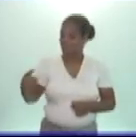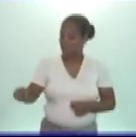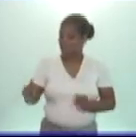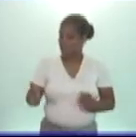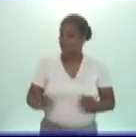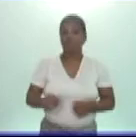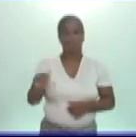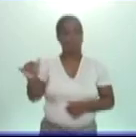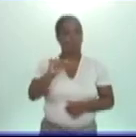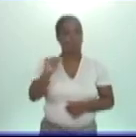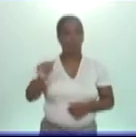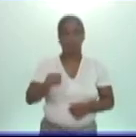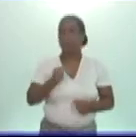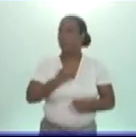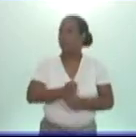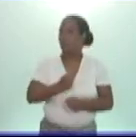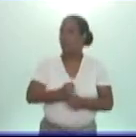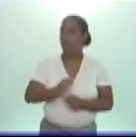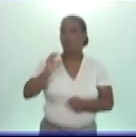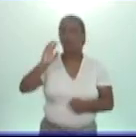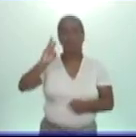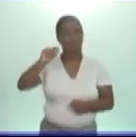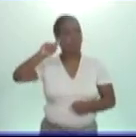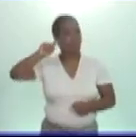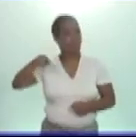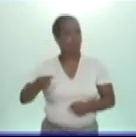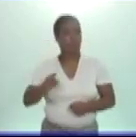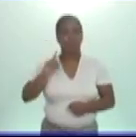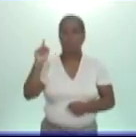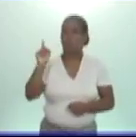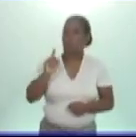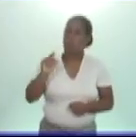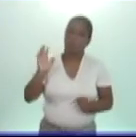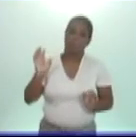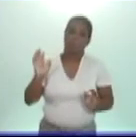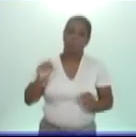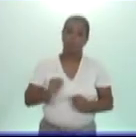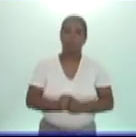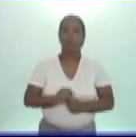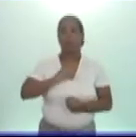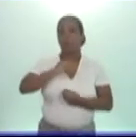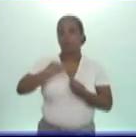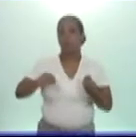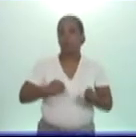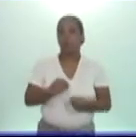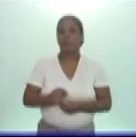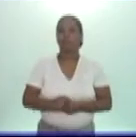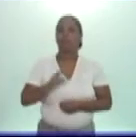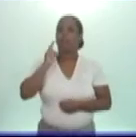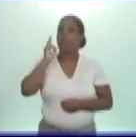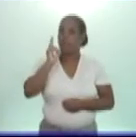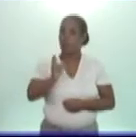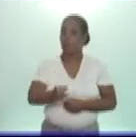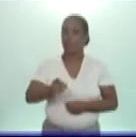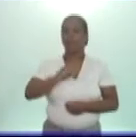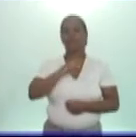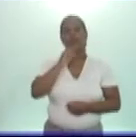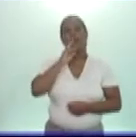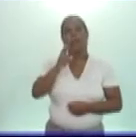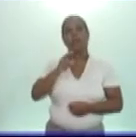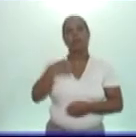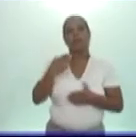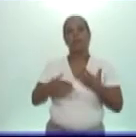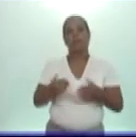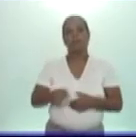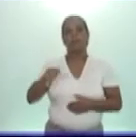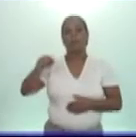las fracciones. A veces hay obligatoriamente que convertir. Recuerden que la pregunta es la que nos orienta hacia la solución del problema. Entonces, en este